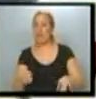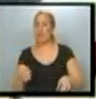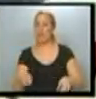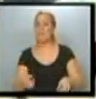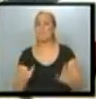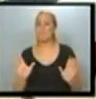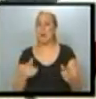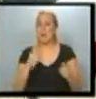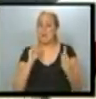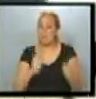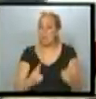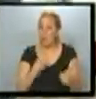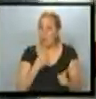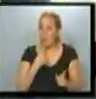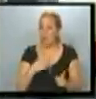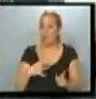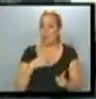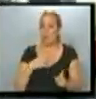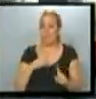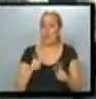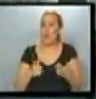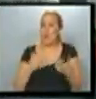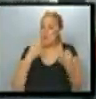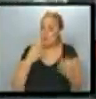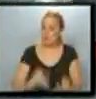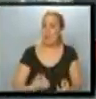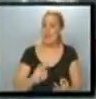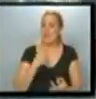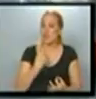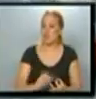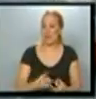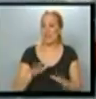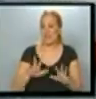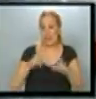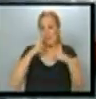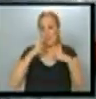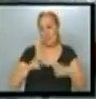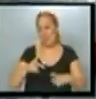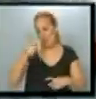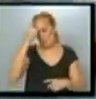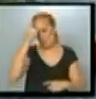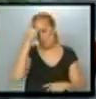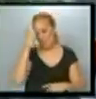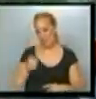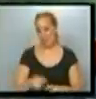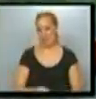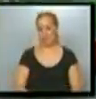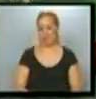Todas estas preguntas, aún sin respuestas, están siendo investigadas por la policía.